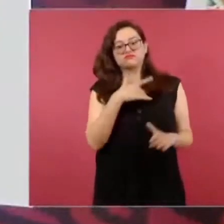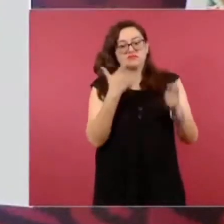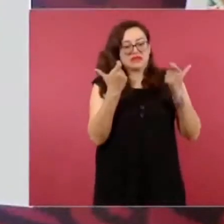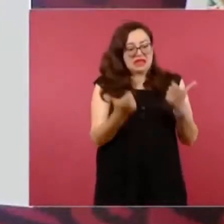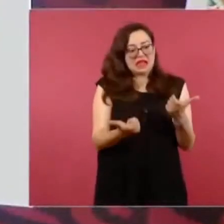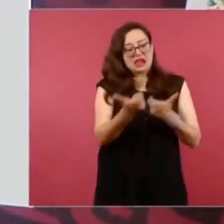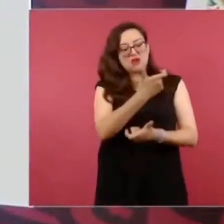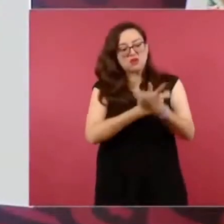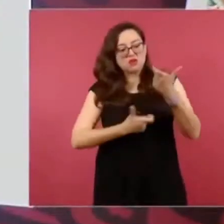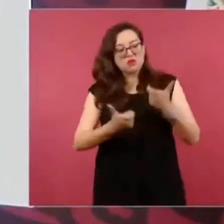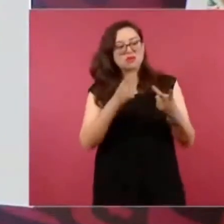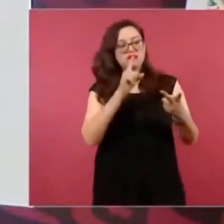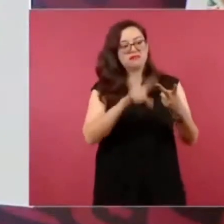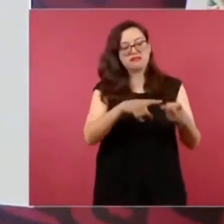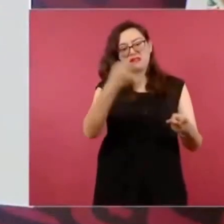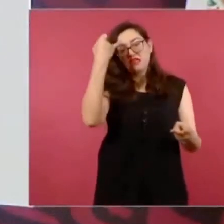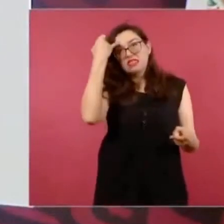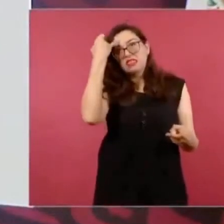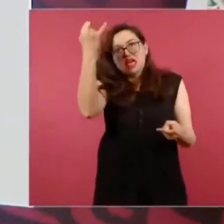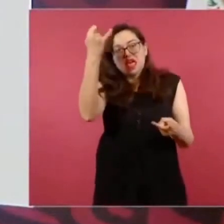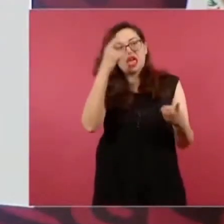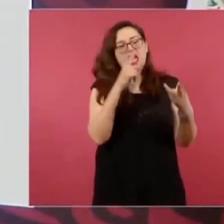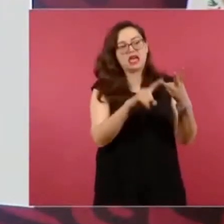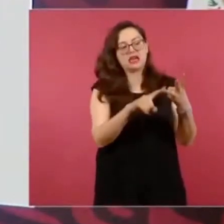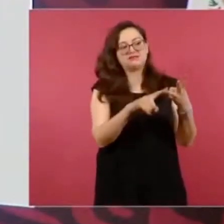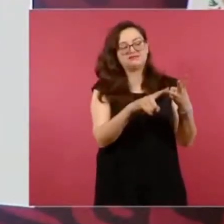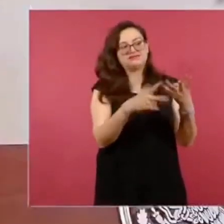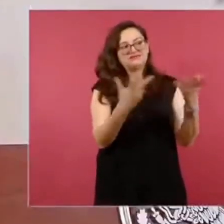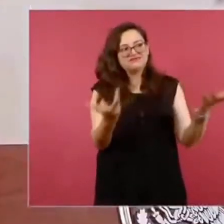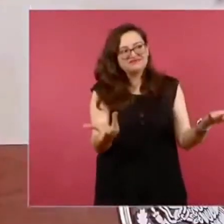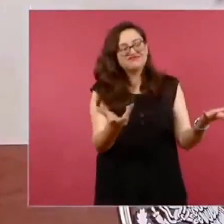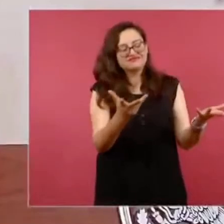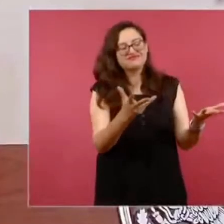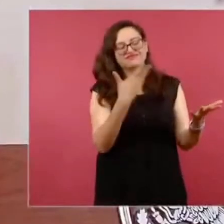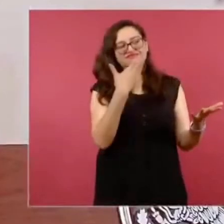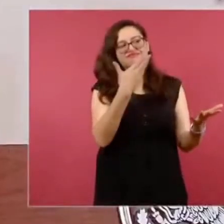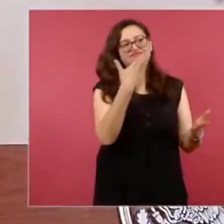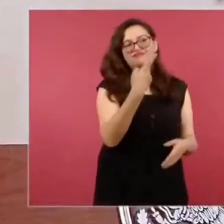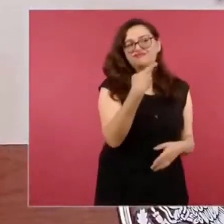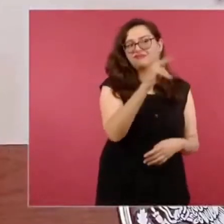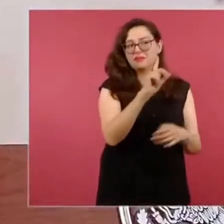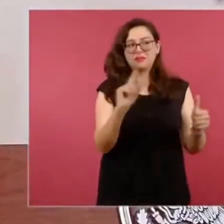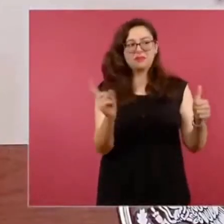económicos, ideológicos, están los derechos humanos,